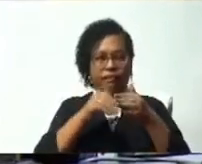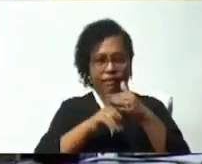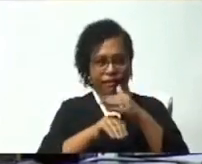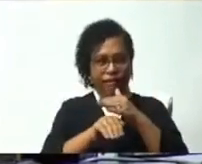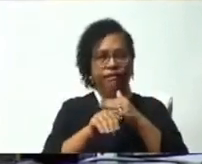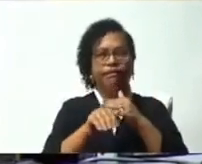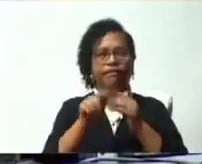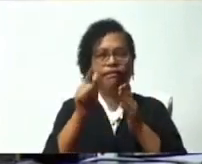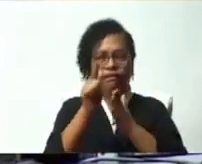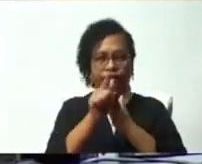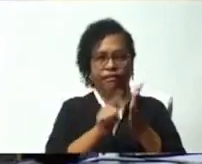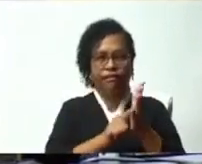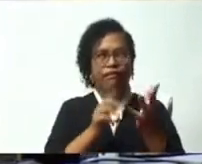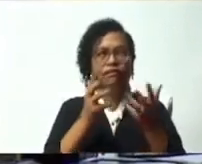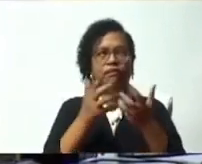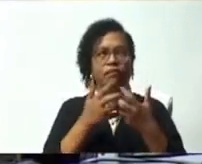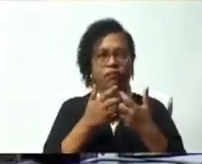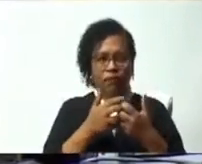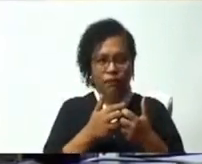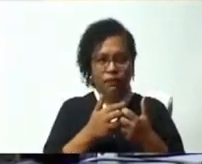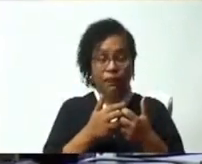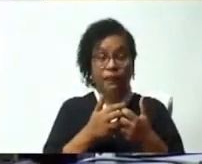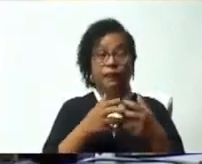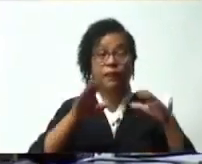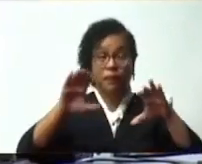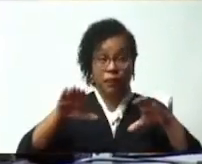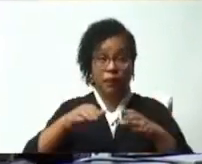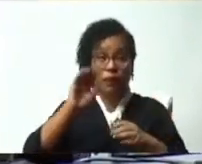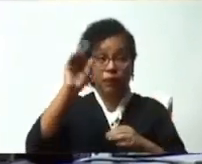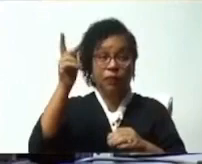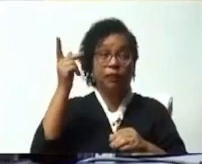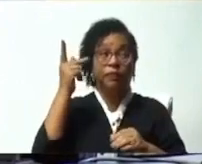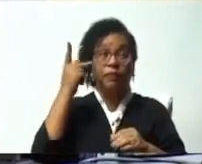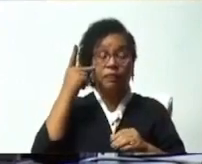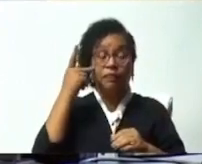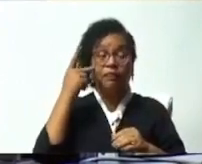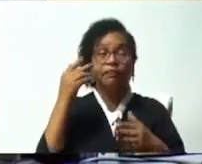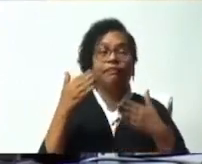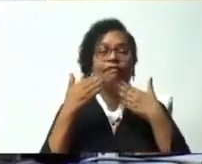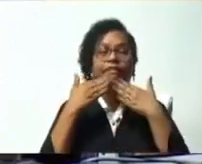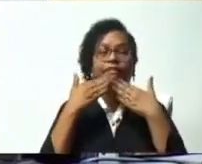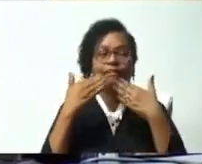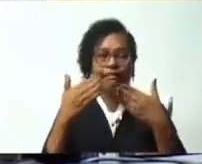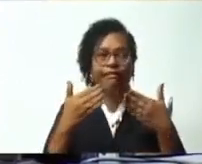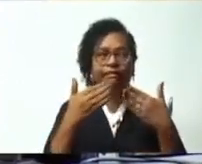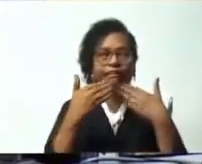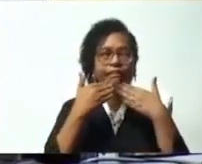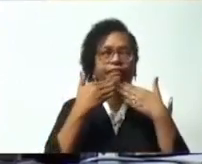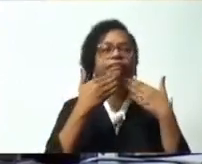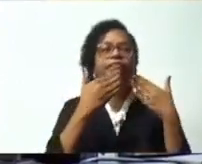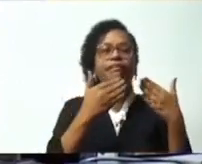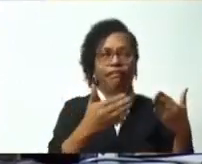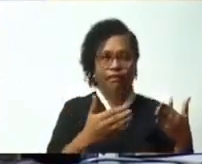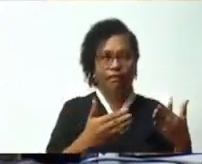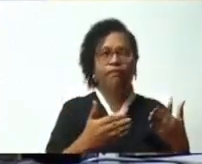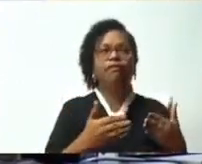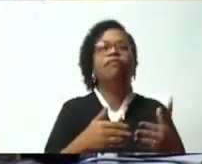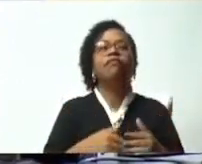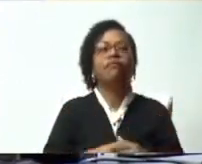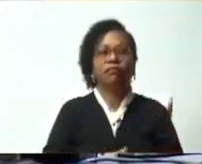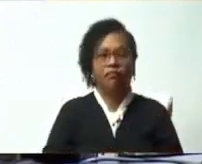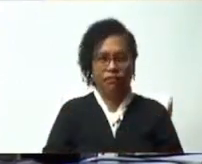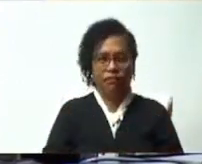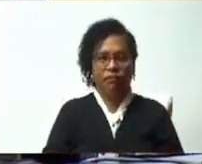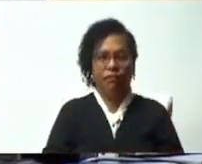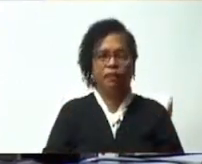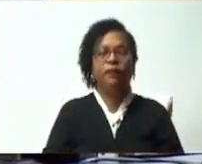esos delegados y delegadas, mil gracias por haber asistido y haber hecho lo que don Juan,